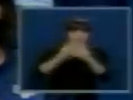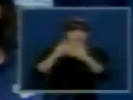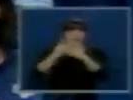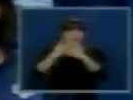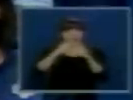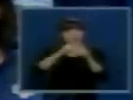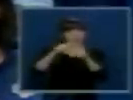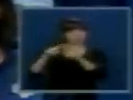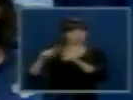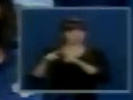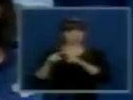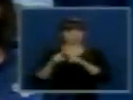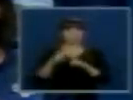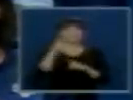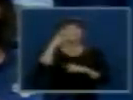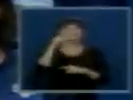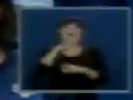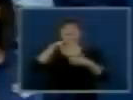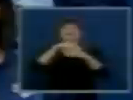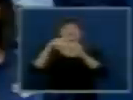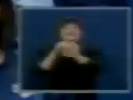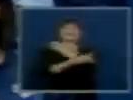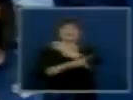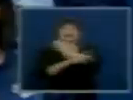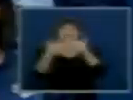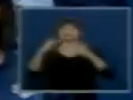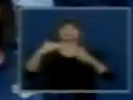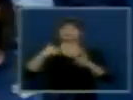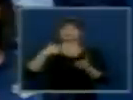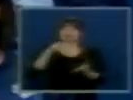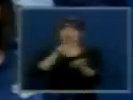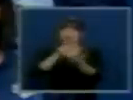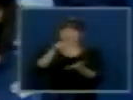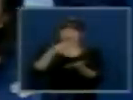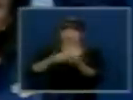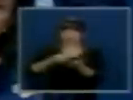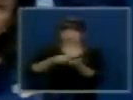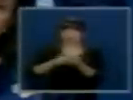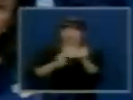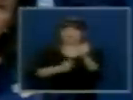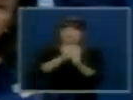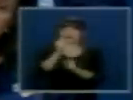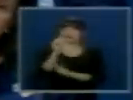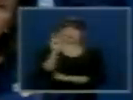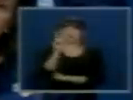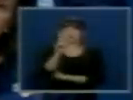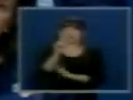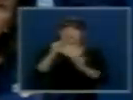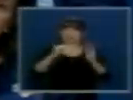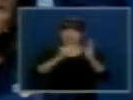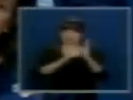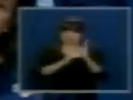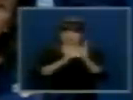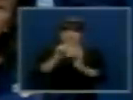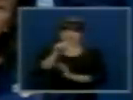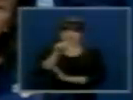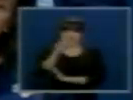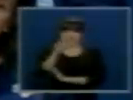otros, para los cuales el país tiene aprobados recursos por más de 2.100